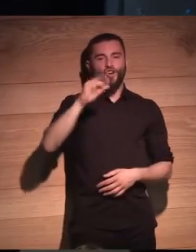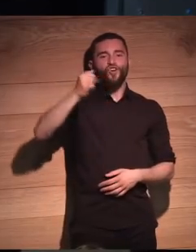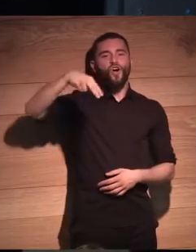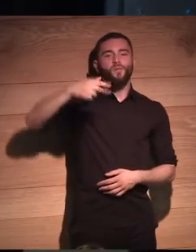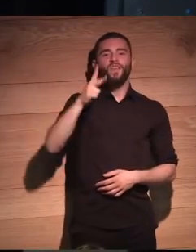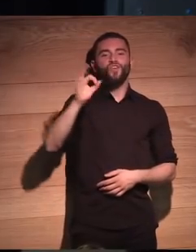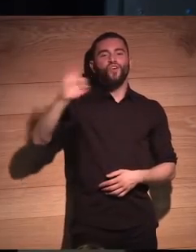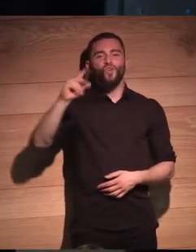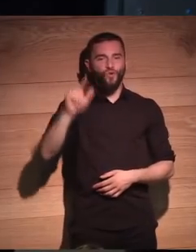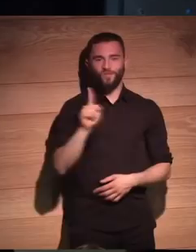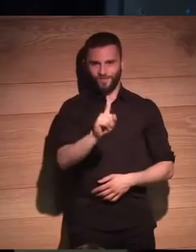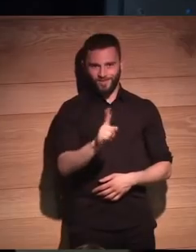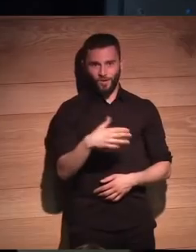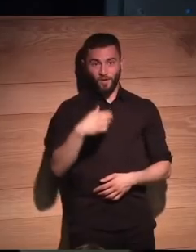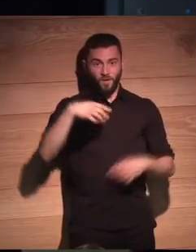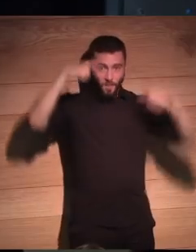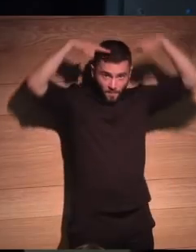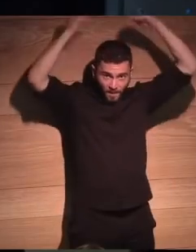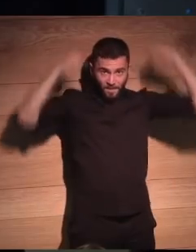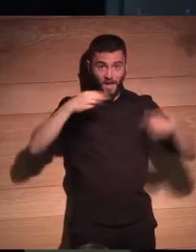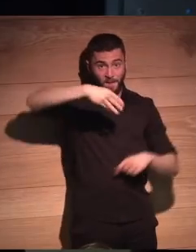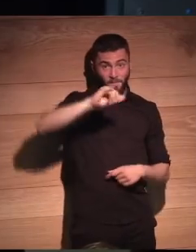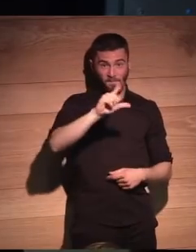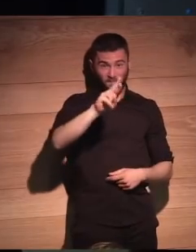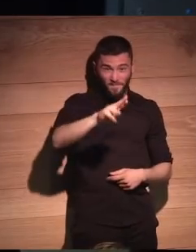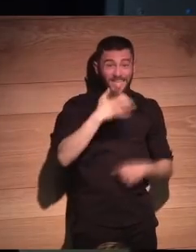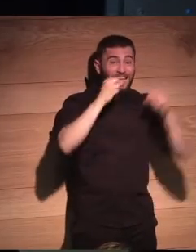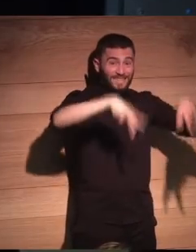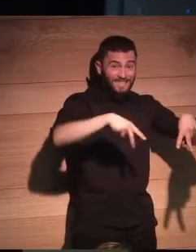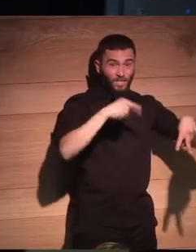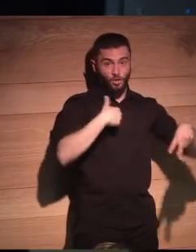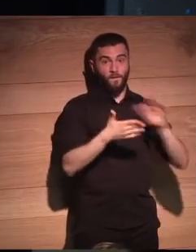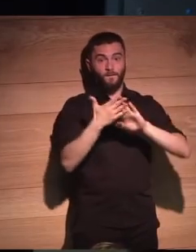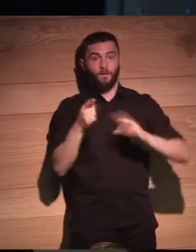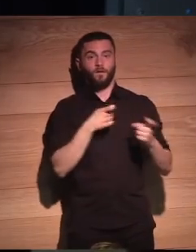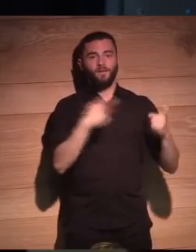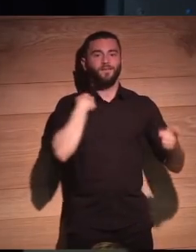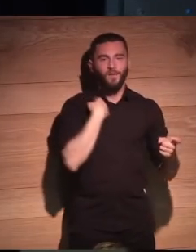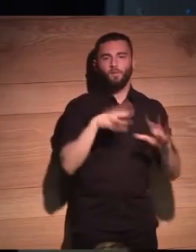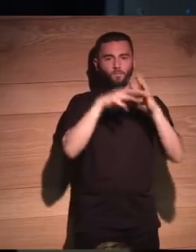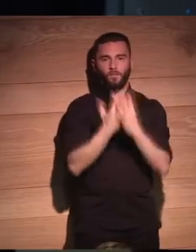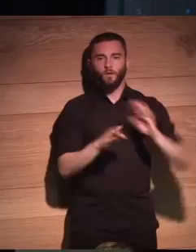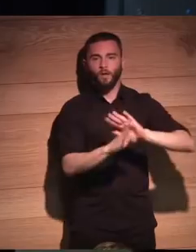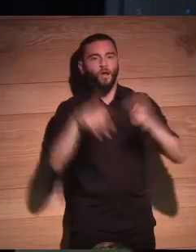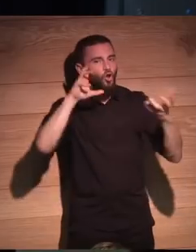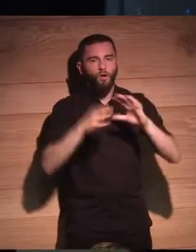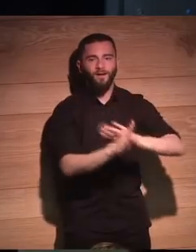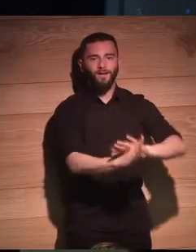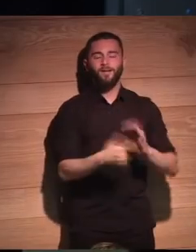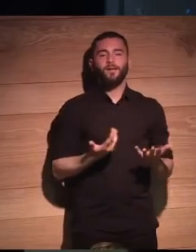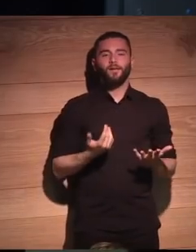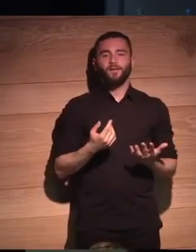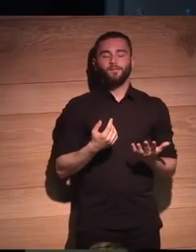Batman sin Miller, que es voy a perder la guerra, es sus últimas fuerzas, pero el mundo va a seguir siendo igual de loco, no va a poder acabar con aquello, es